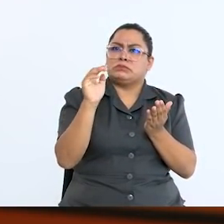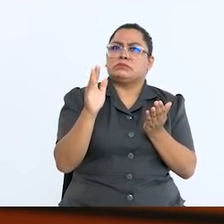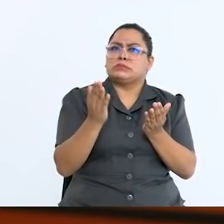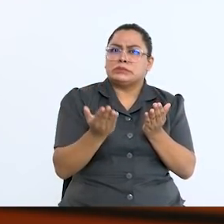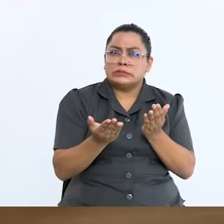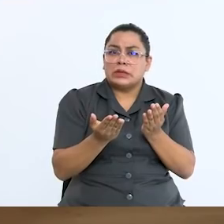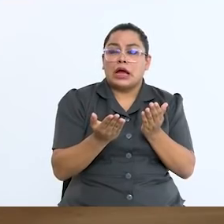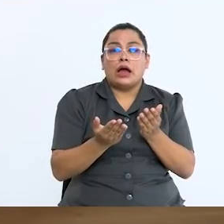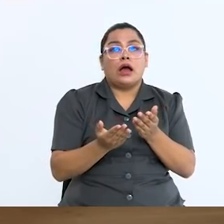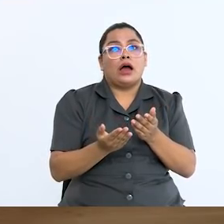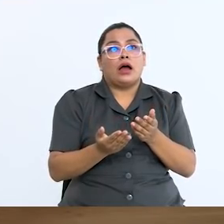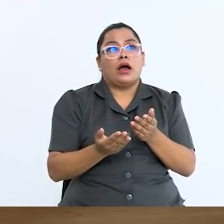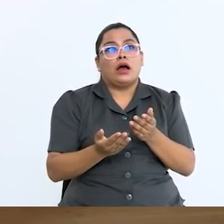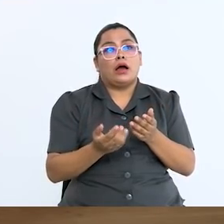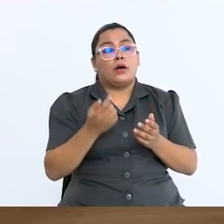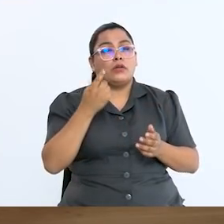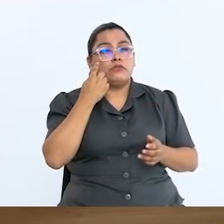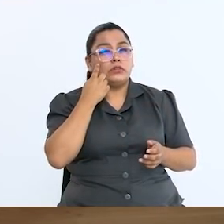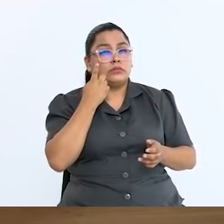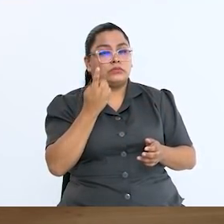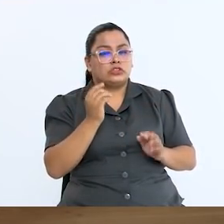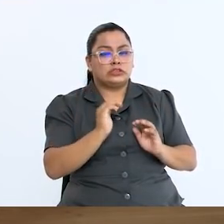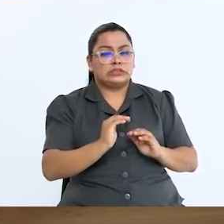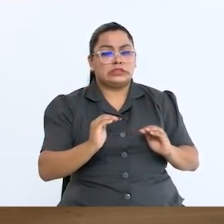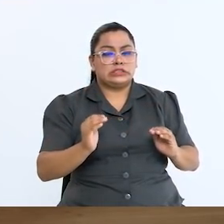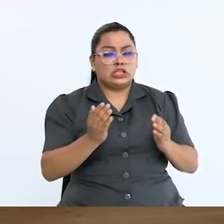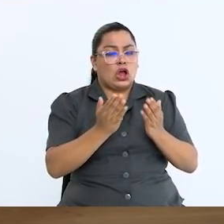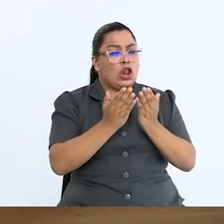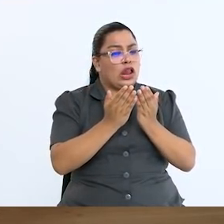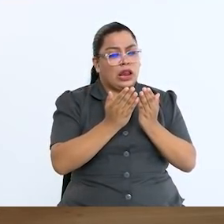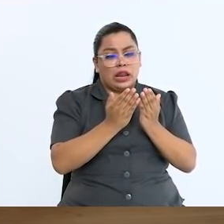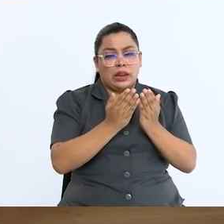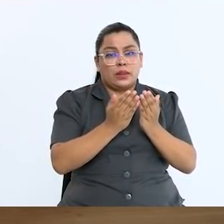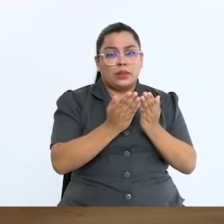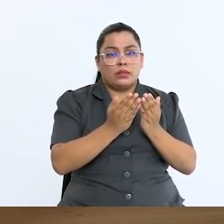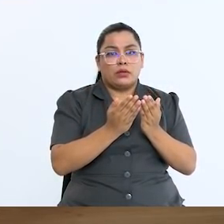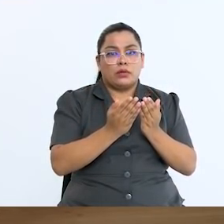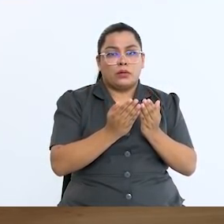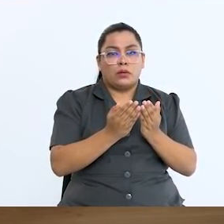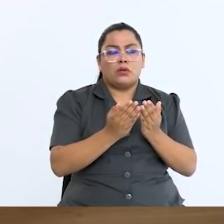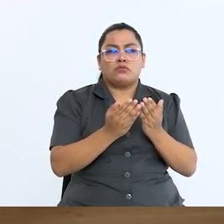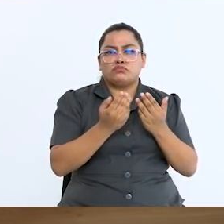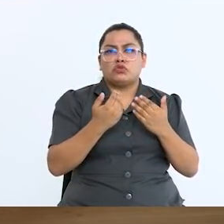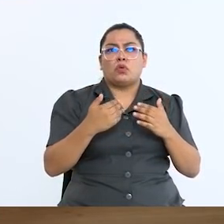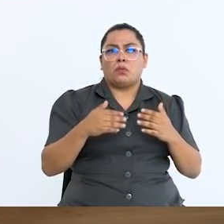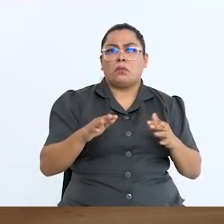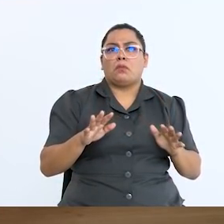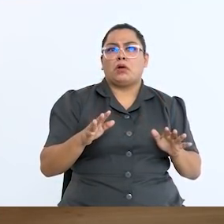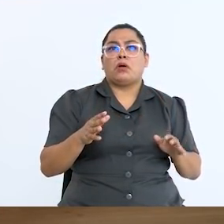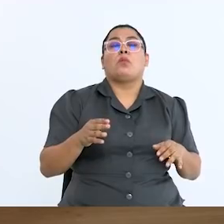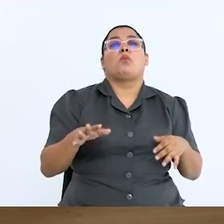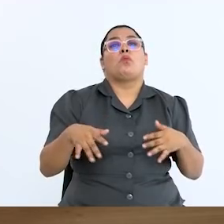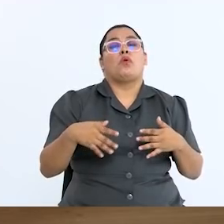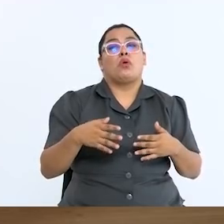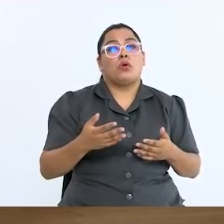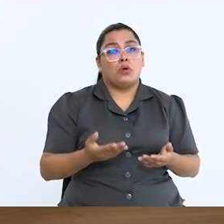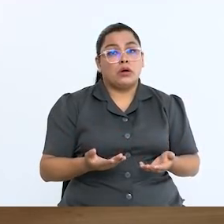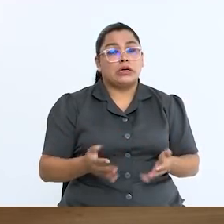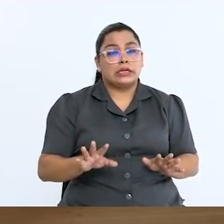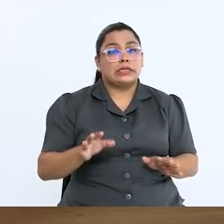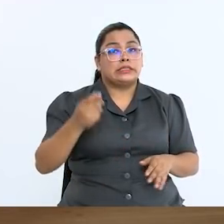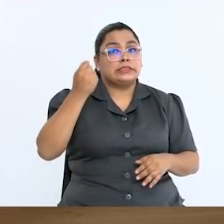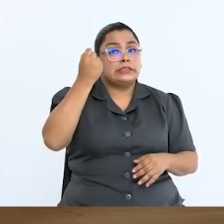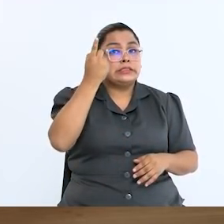y responde acertadamente, entonces ya vemos que hay un niño lector de manera convencional o ortográficamente, porque